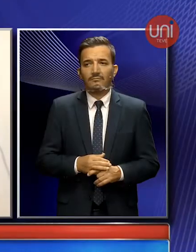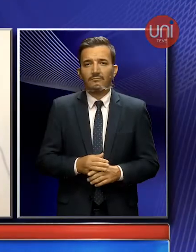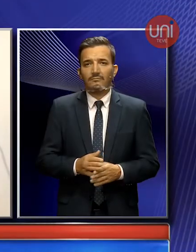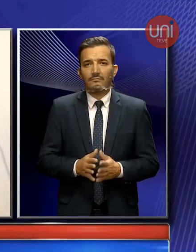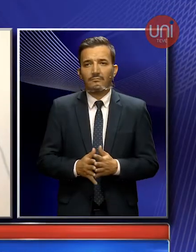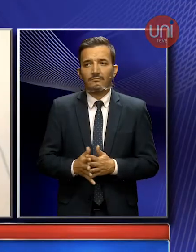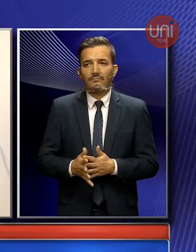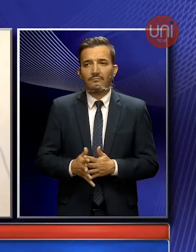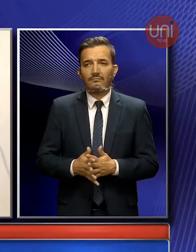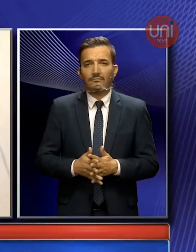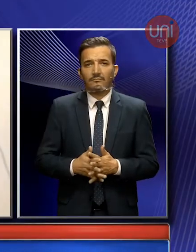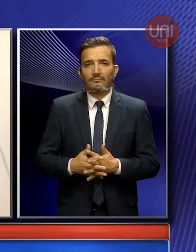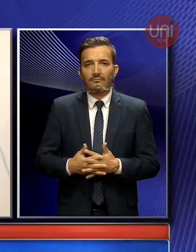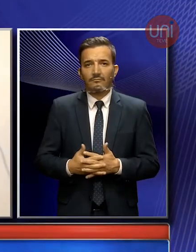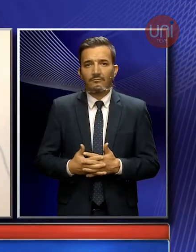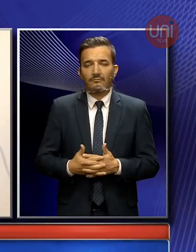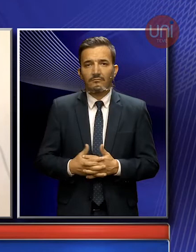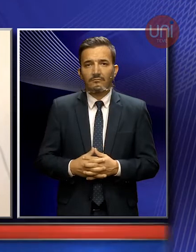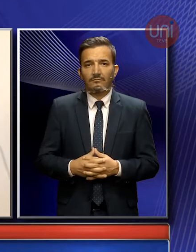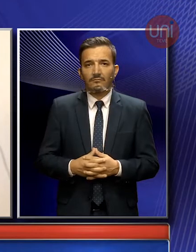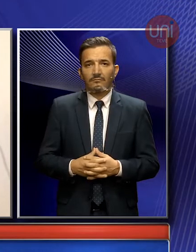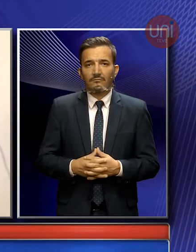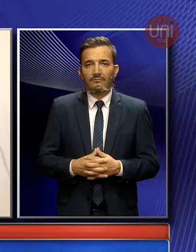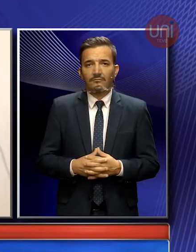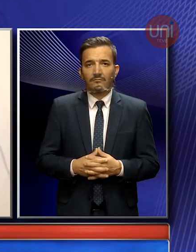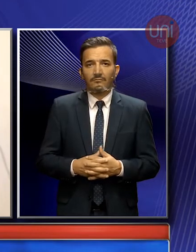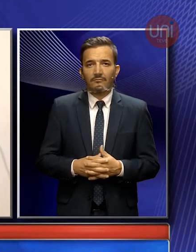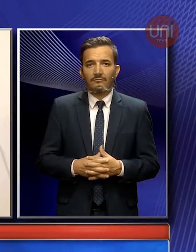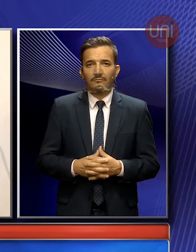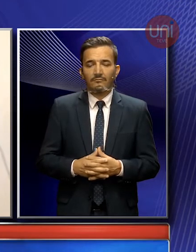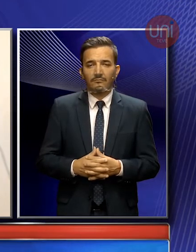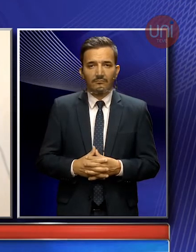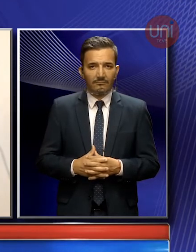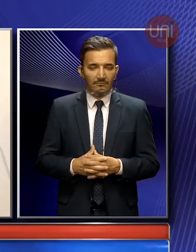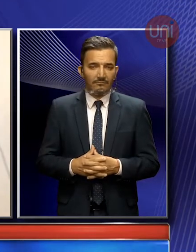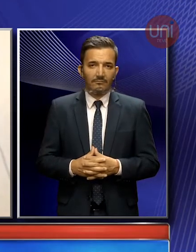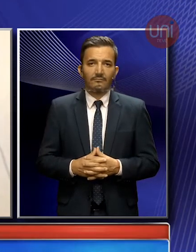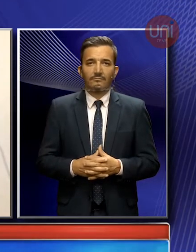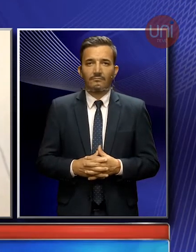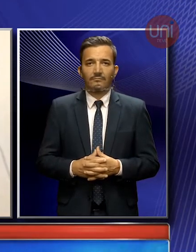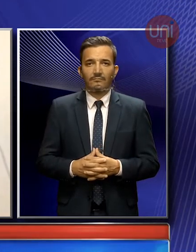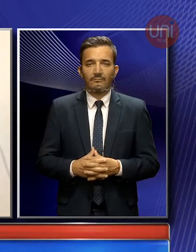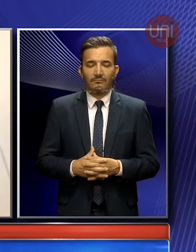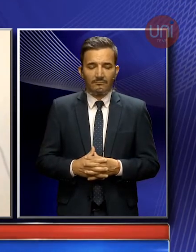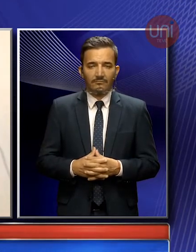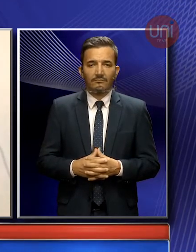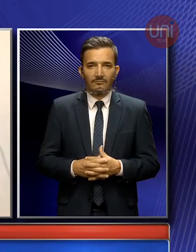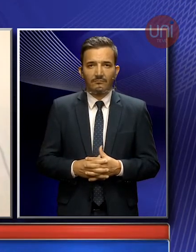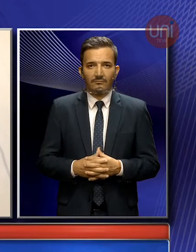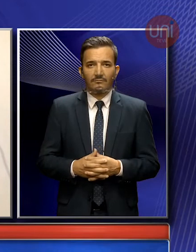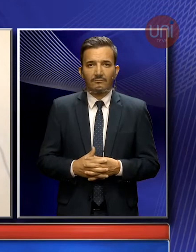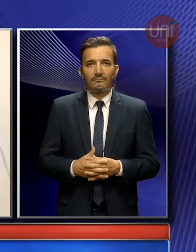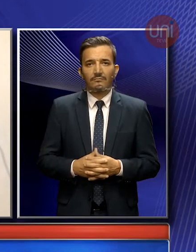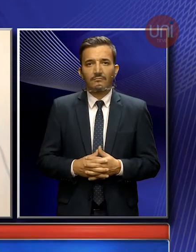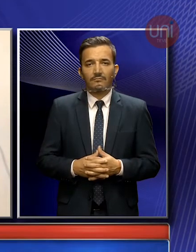el privilegio que tienen las otras escuelas de tener personal de limpieza, así que se han organizado ellos, como lo mostrábamos, para que